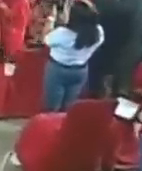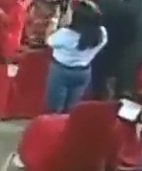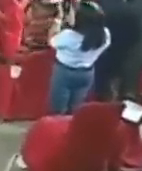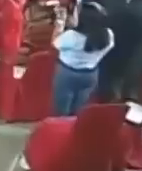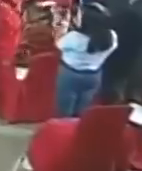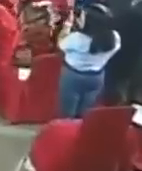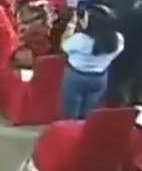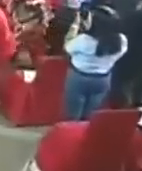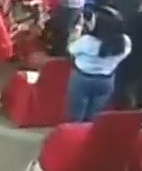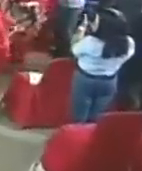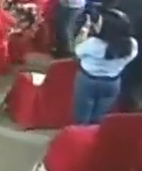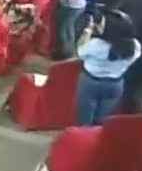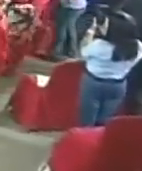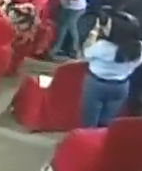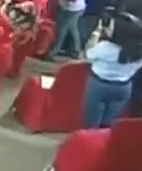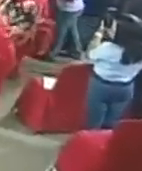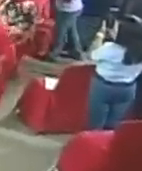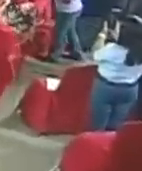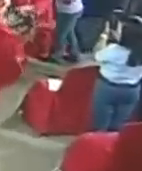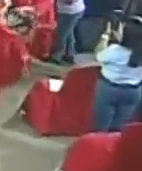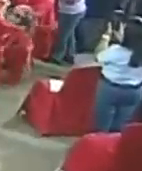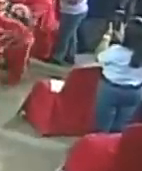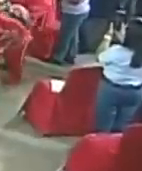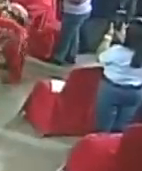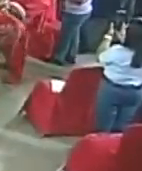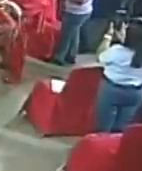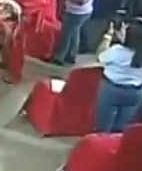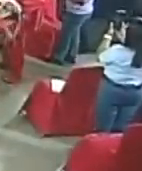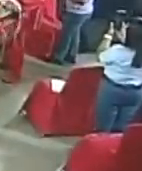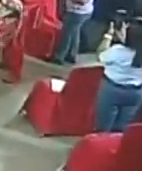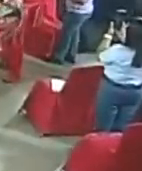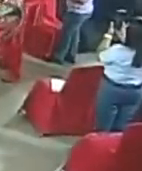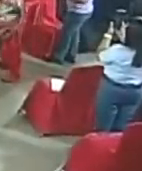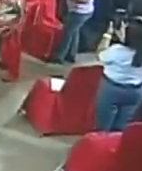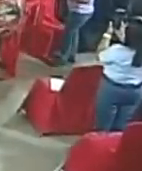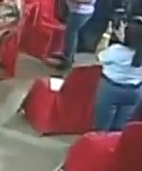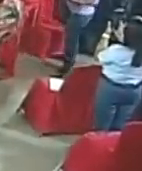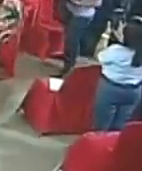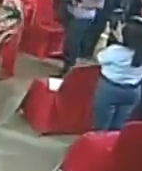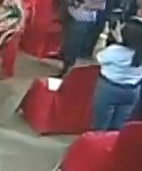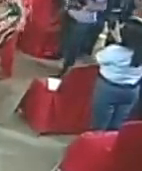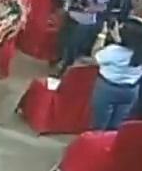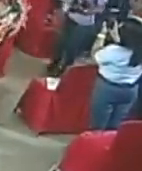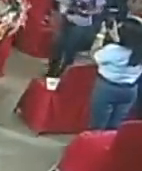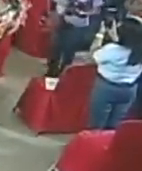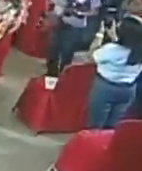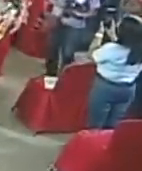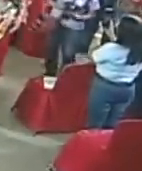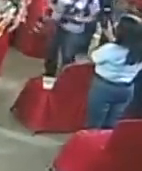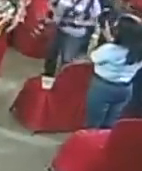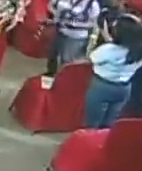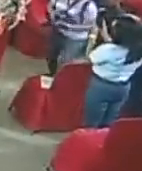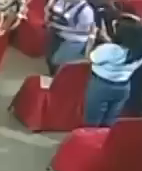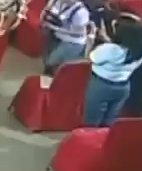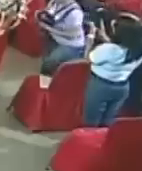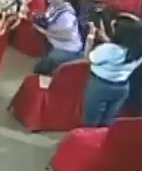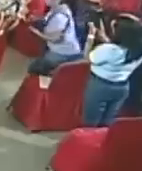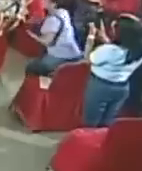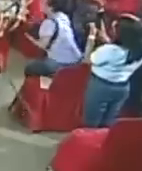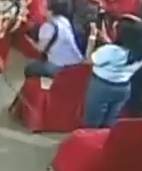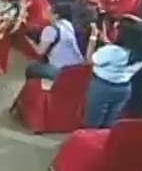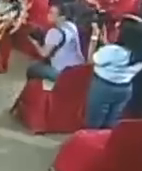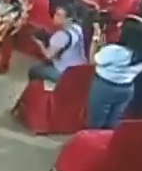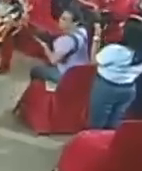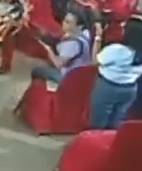les dan por parte de todos los trabajadores en este momento desde el estado Miranda. Recordemos que el gran congreso nacional